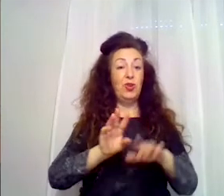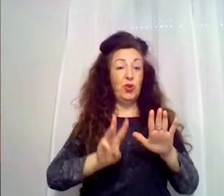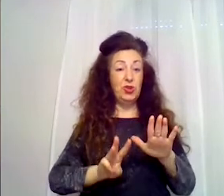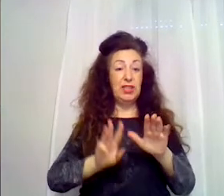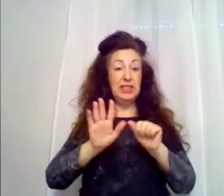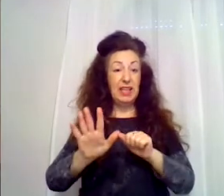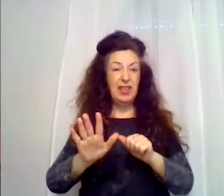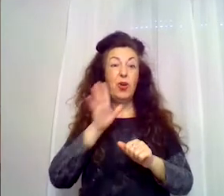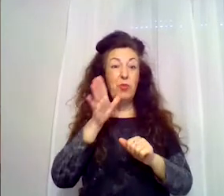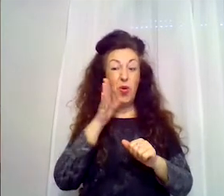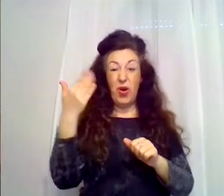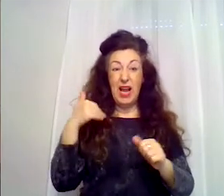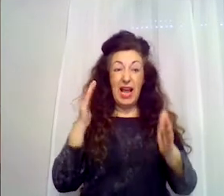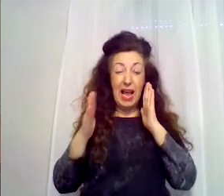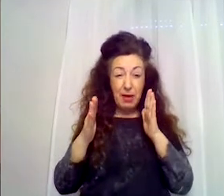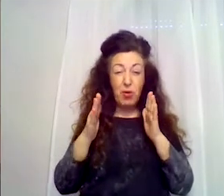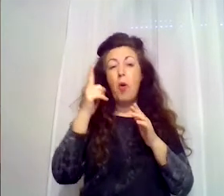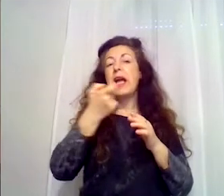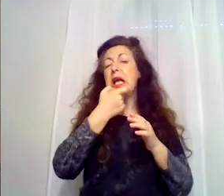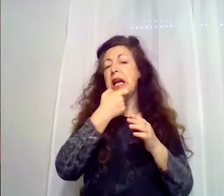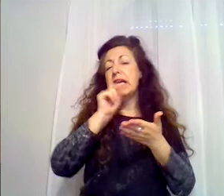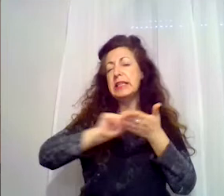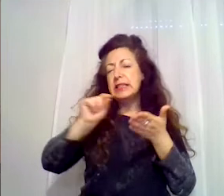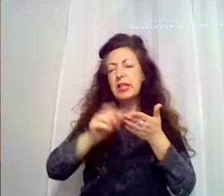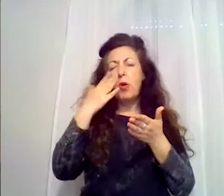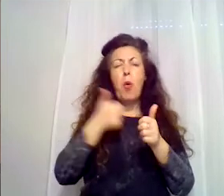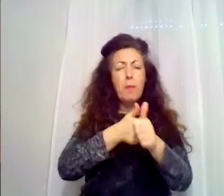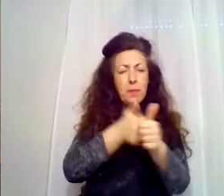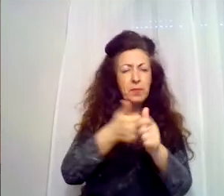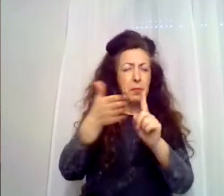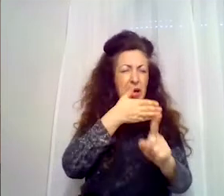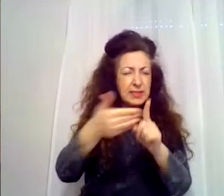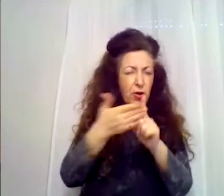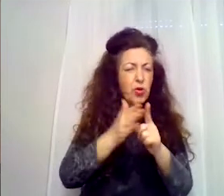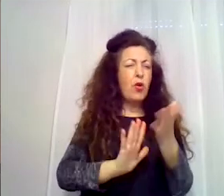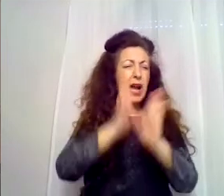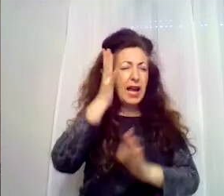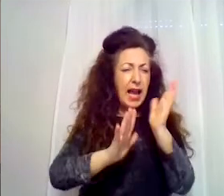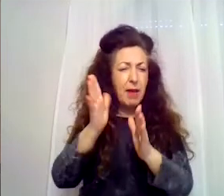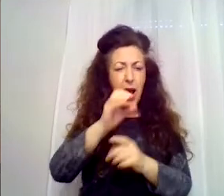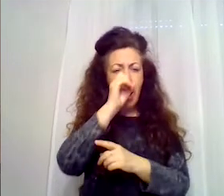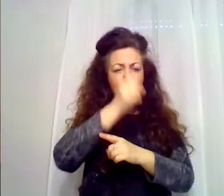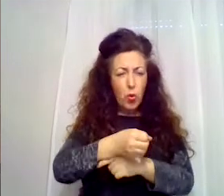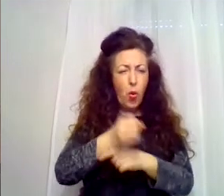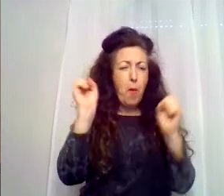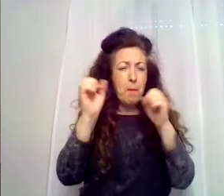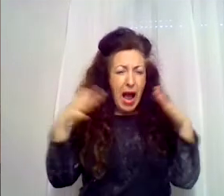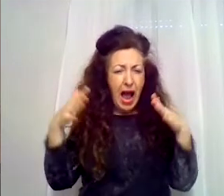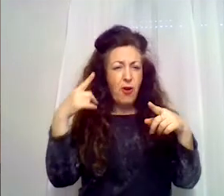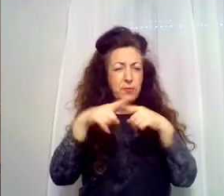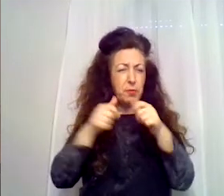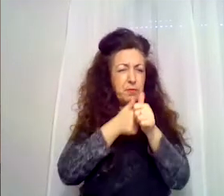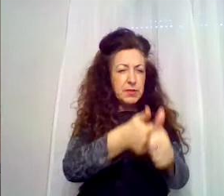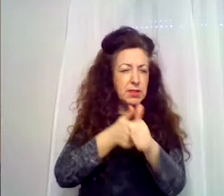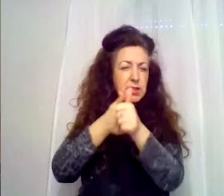me encanta la magia y el ilusionismo, soy miembro de la Sociedad Española de Ilusionismo, el primer libro de trucos, de magia